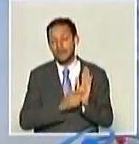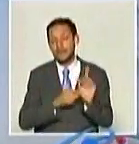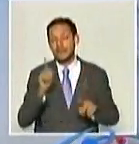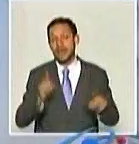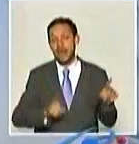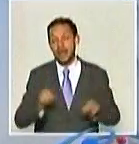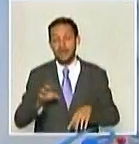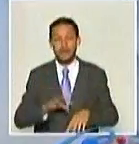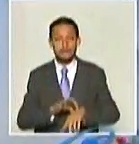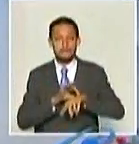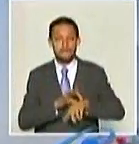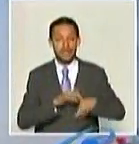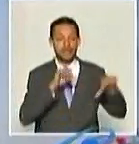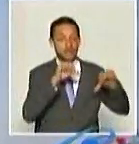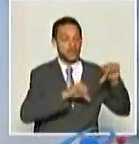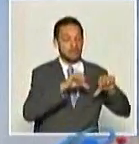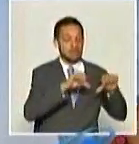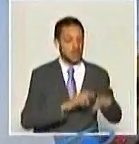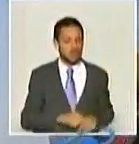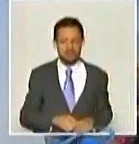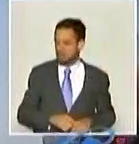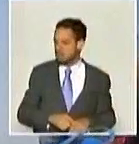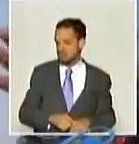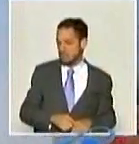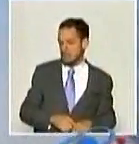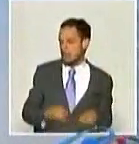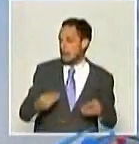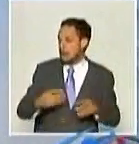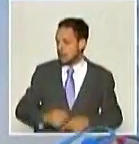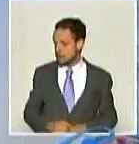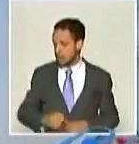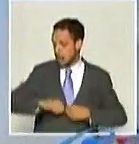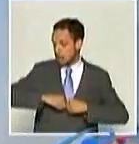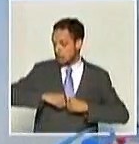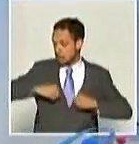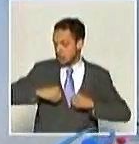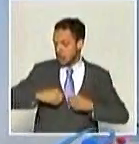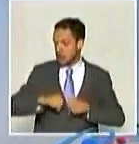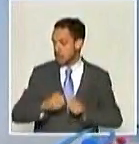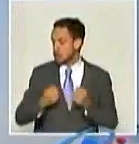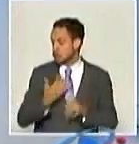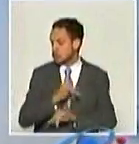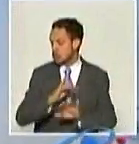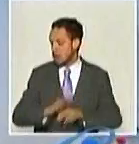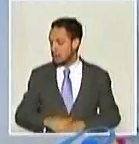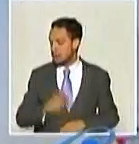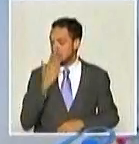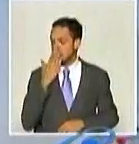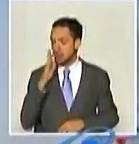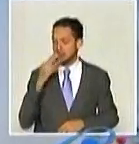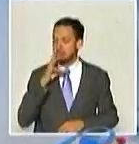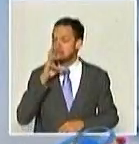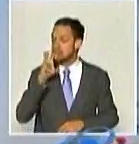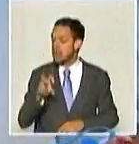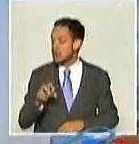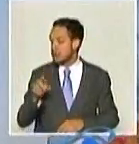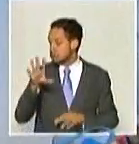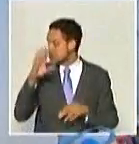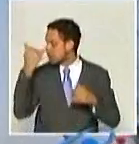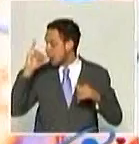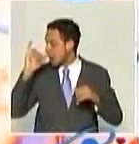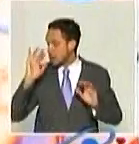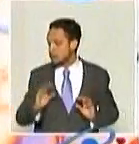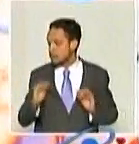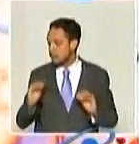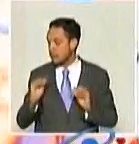la medicina alopática porque dicen que en una artrosis no hay nada que hacer y tenemos efectos grandiosos donde